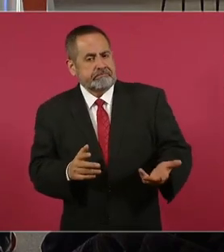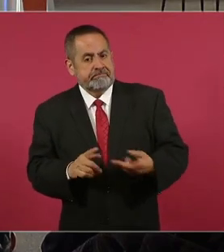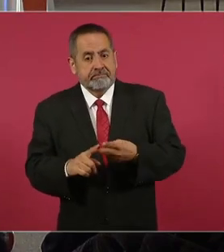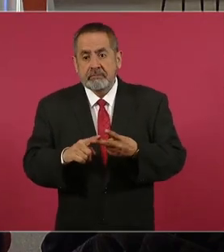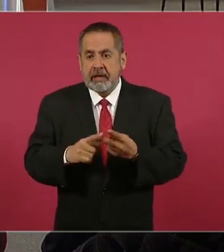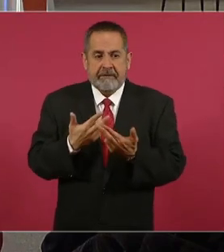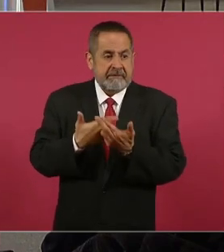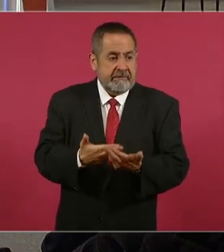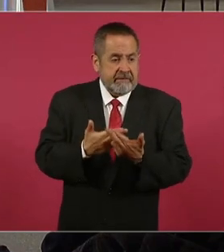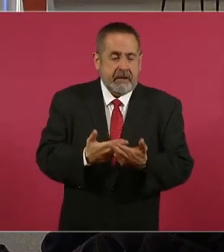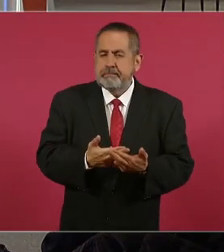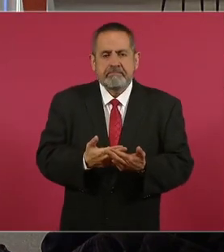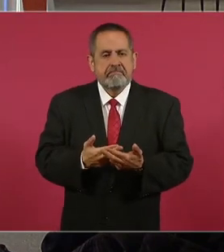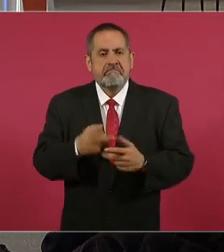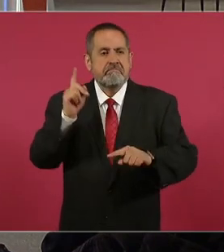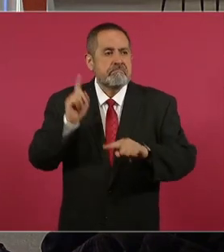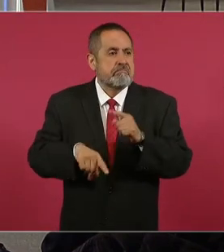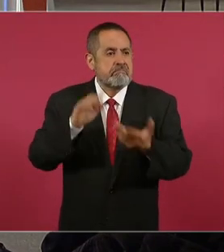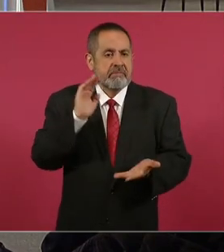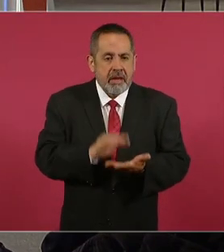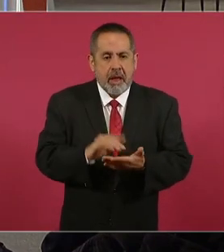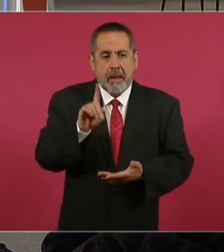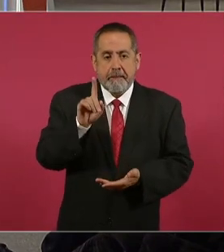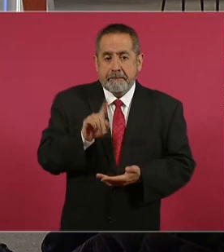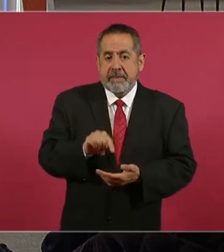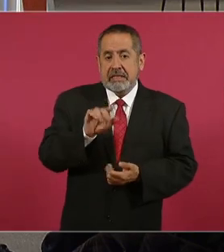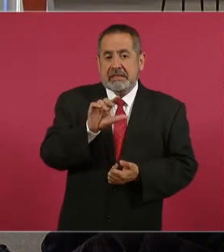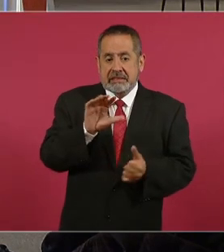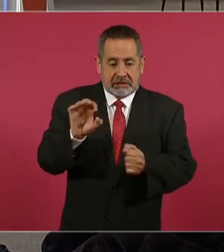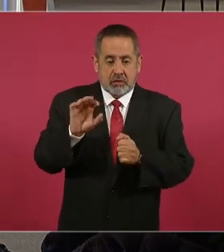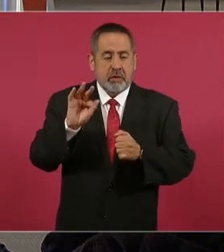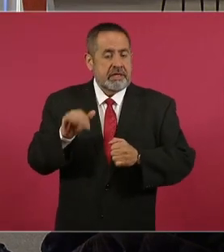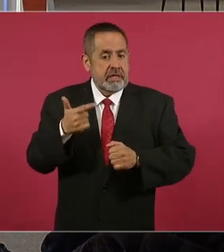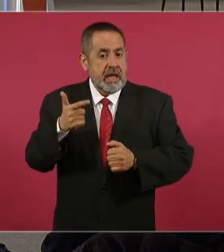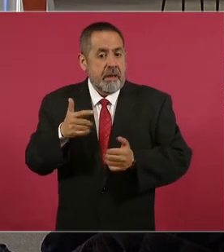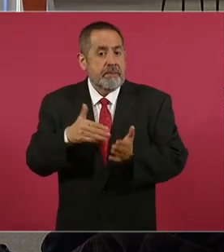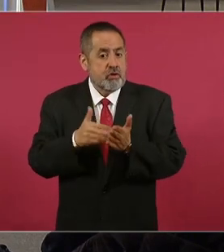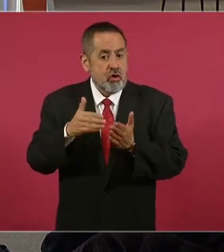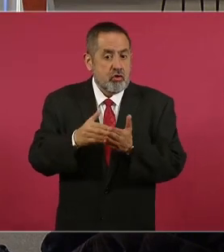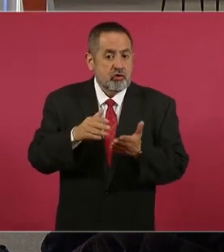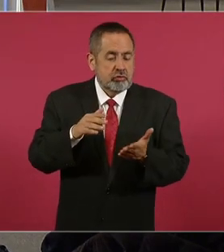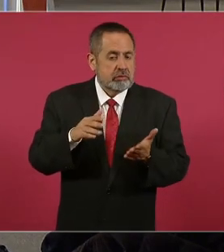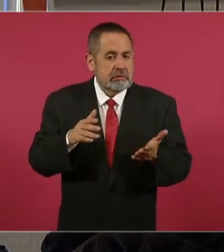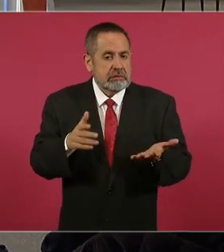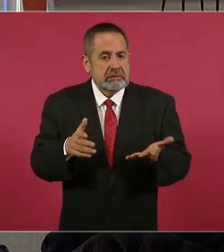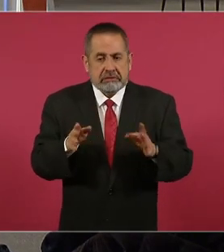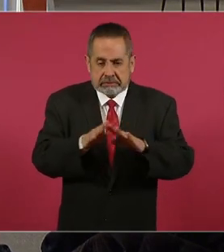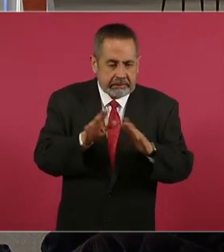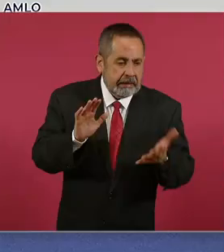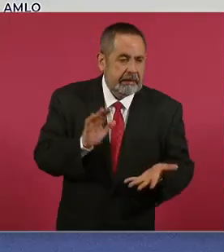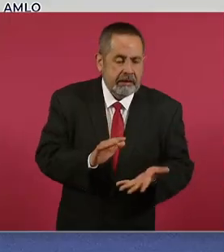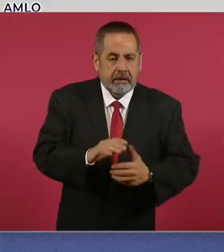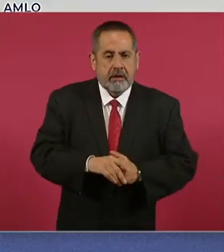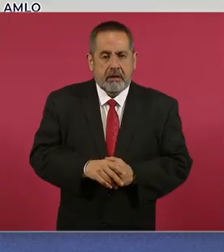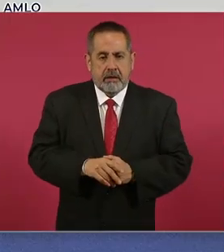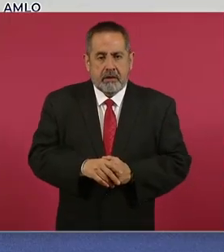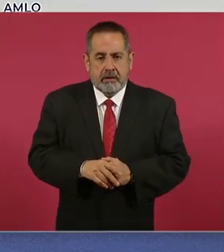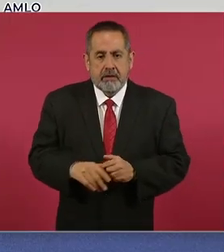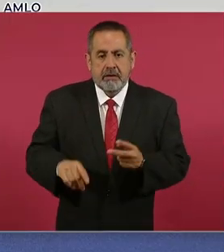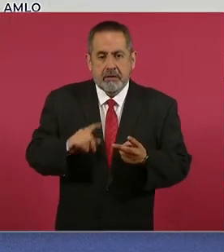reservas 1.646 millones de barriles de petróleo crudo equivalente.